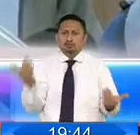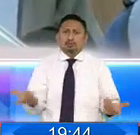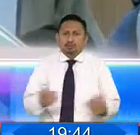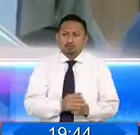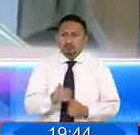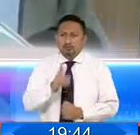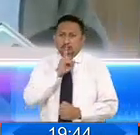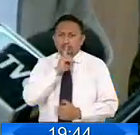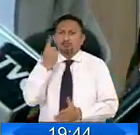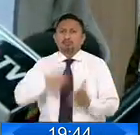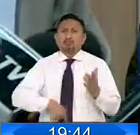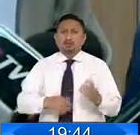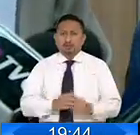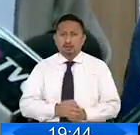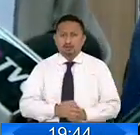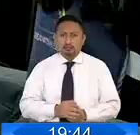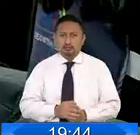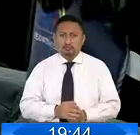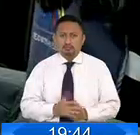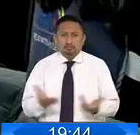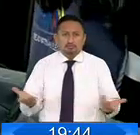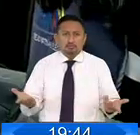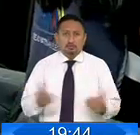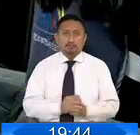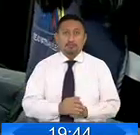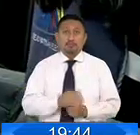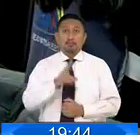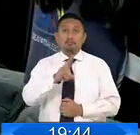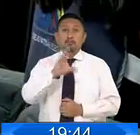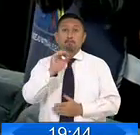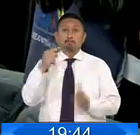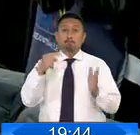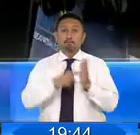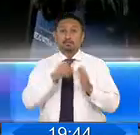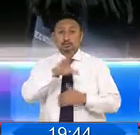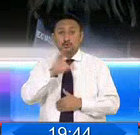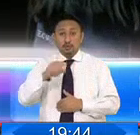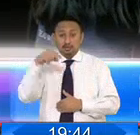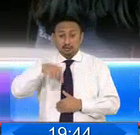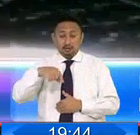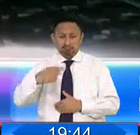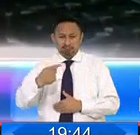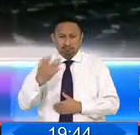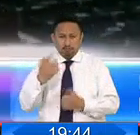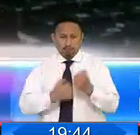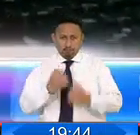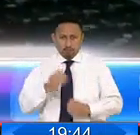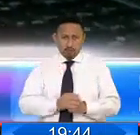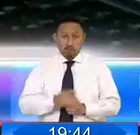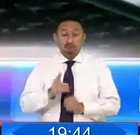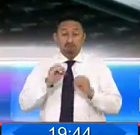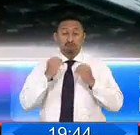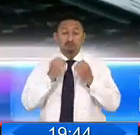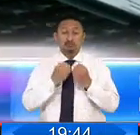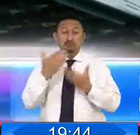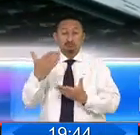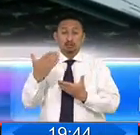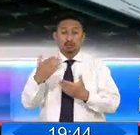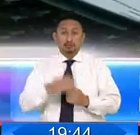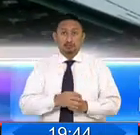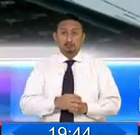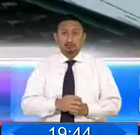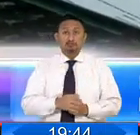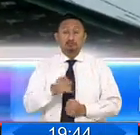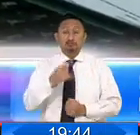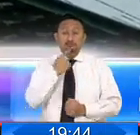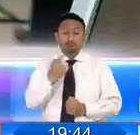están ocultando? ¿O qué oculta el CNE? Fueron 20.050 actas con supuestas inconsistencias que presentó la organización política,